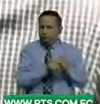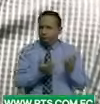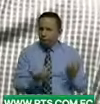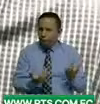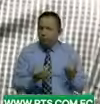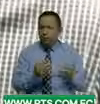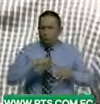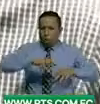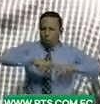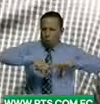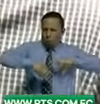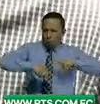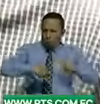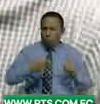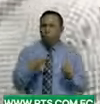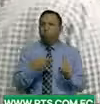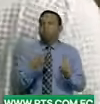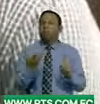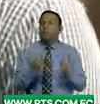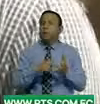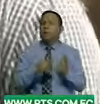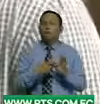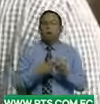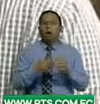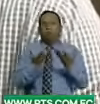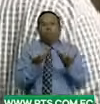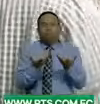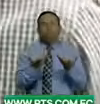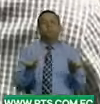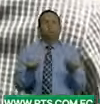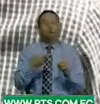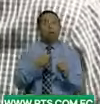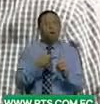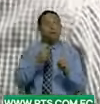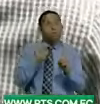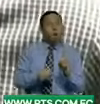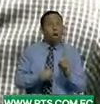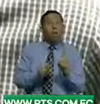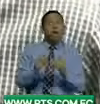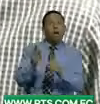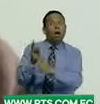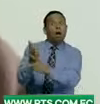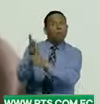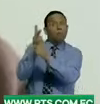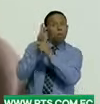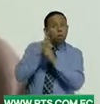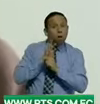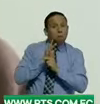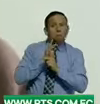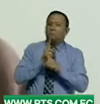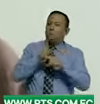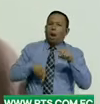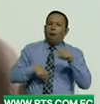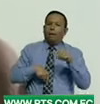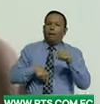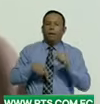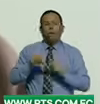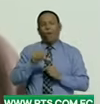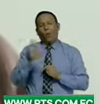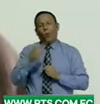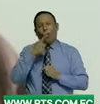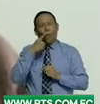hablar de corrupción, estamos hablando de delincuencia común. Por lo tanto, no está amparado en el marco del acuerdo. Para Francisco Rocha de la